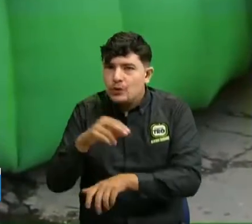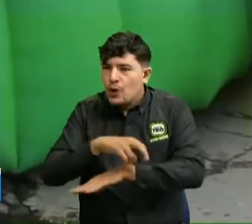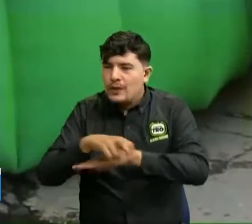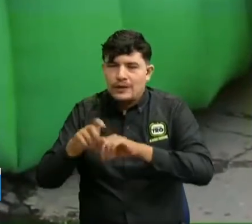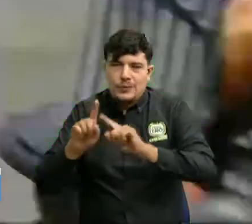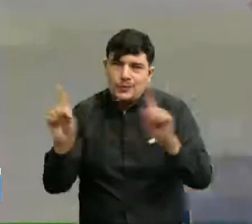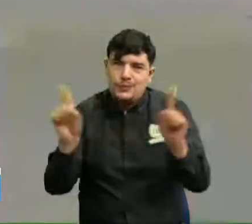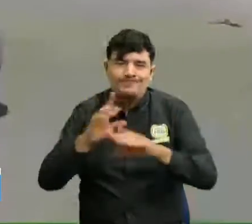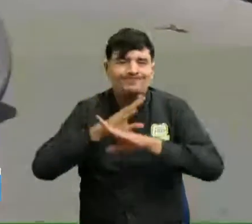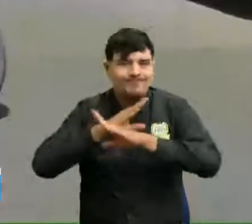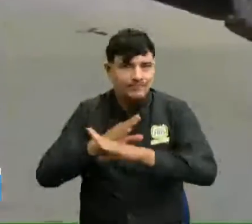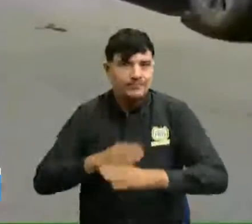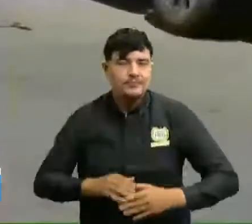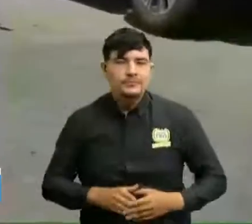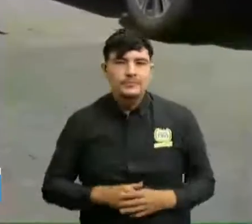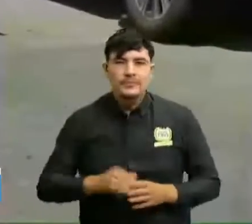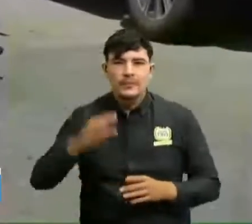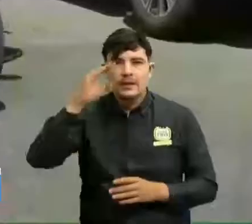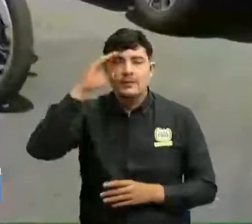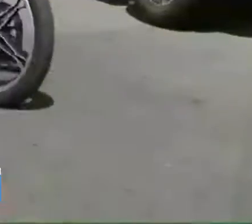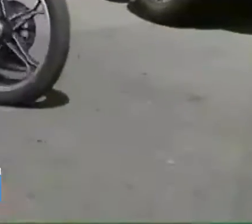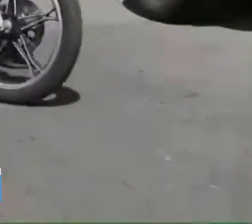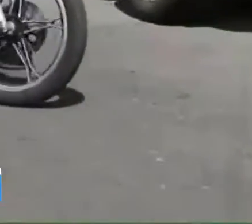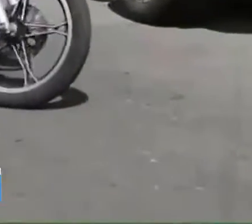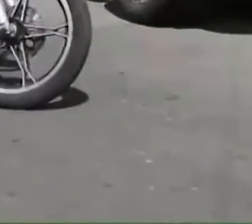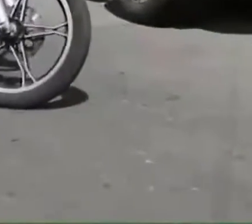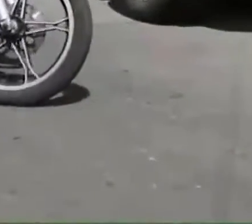actividades pedagógicas para mejorar la movilidad en el